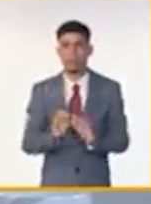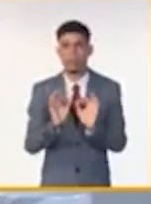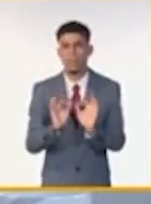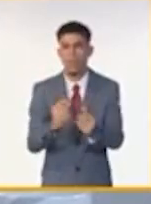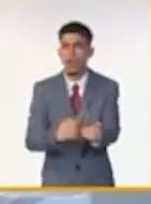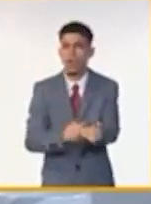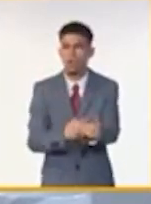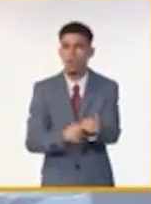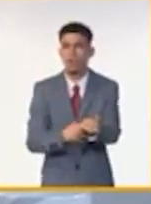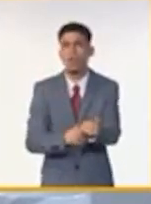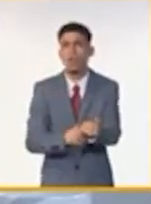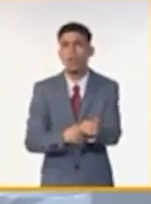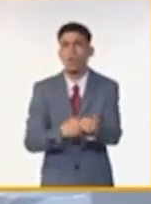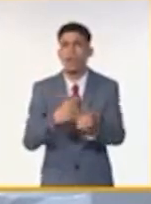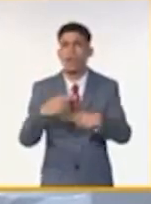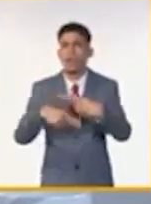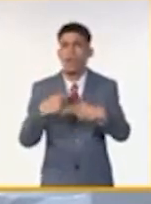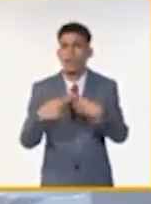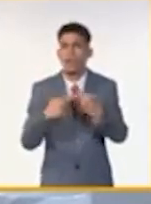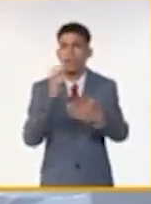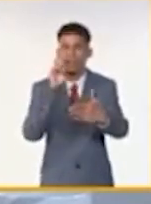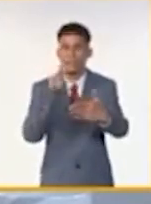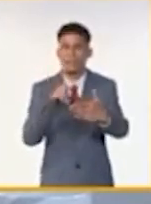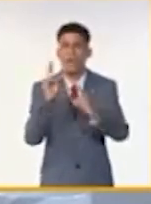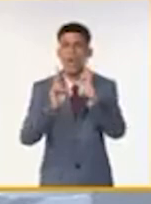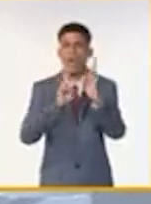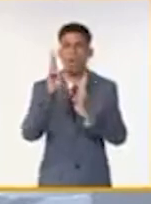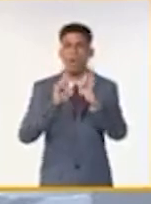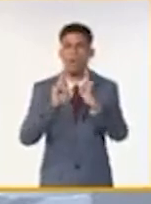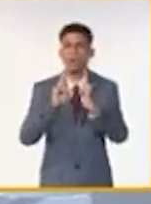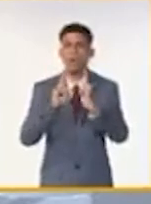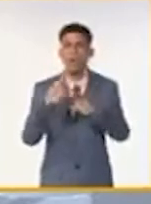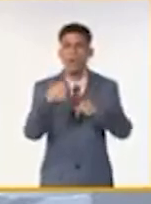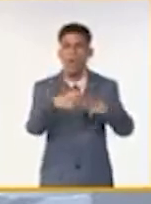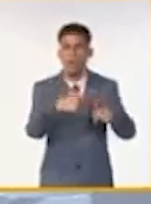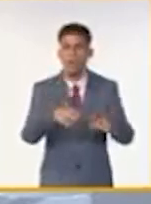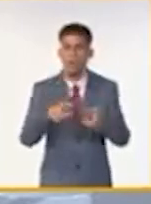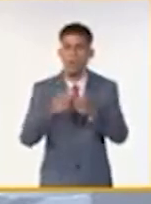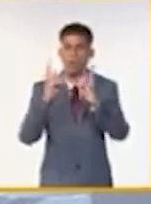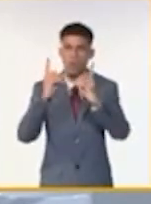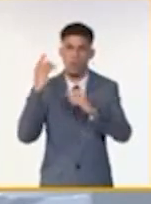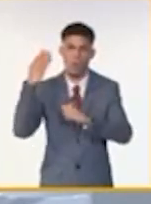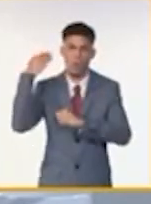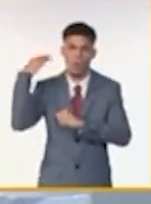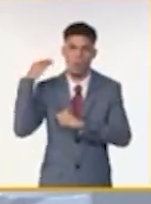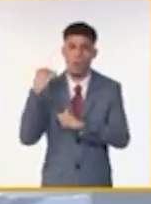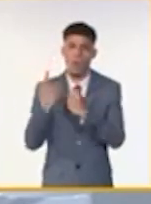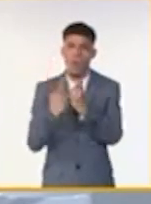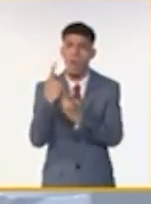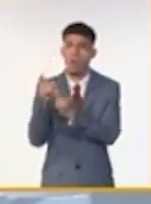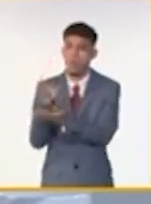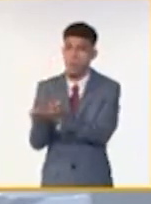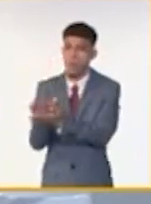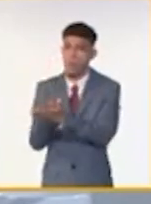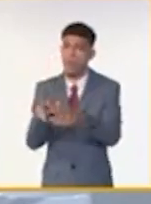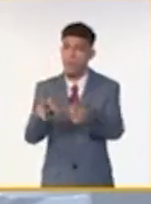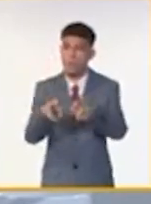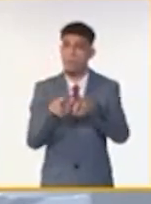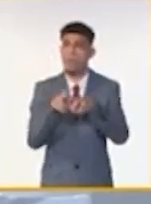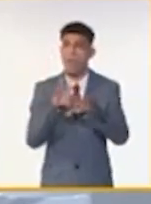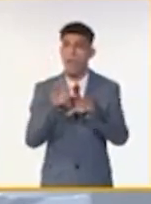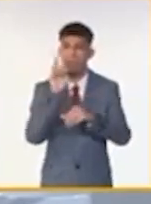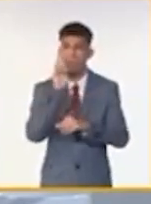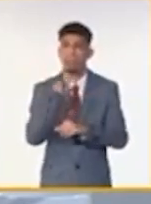chequear Los acuerdos adoptados de períodos anteriores ahí hay varios asuntos que la asamblea ya ha notificado a los